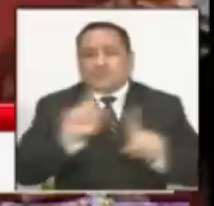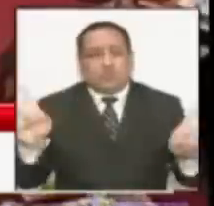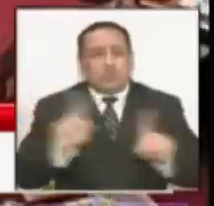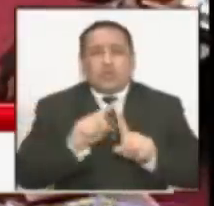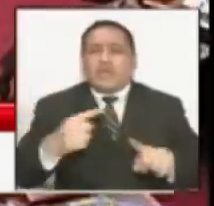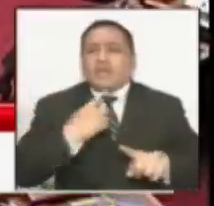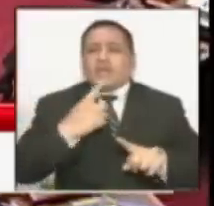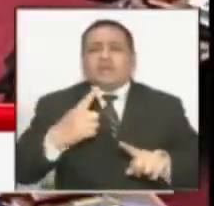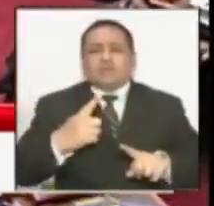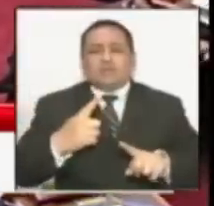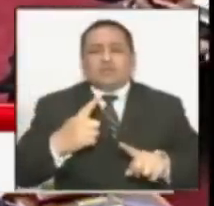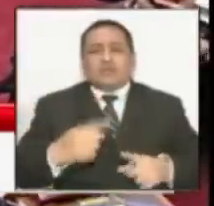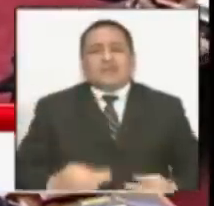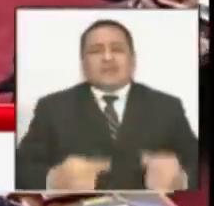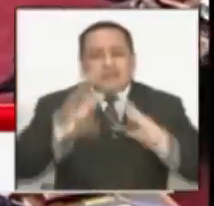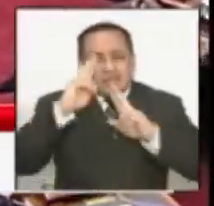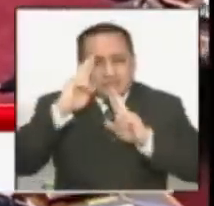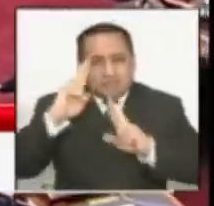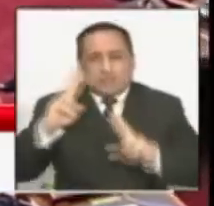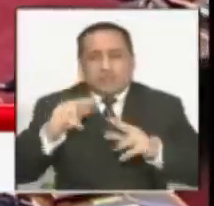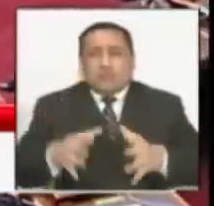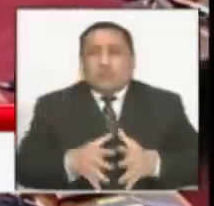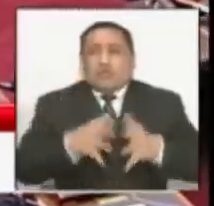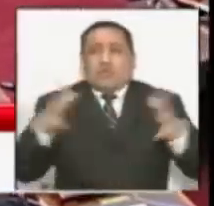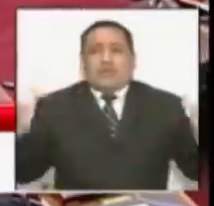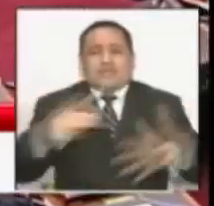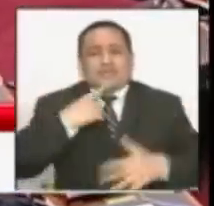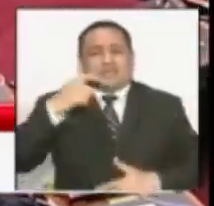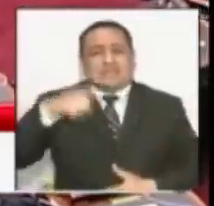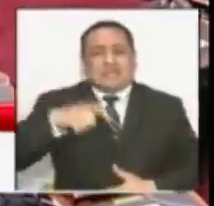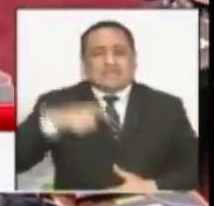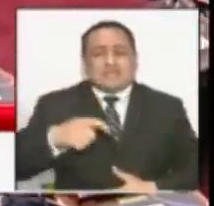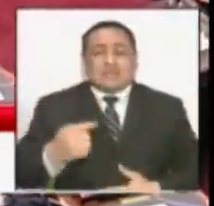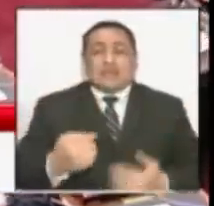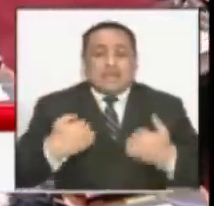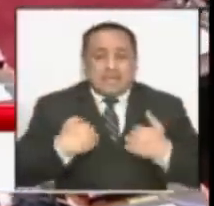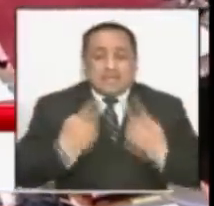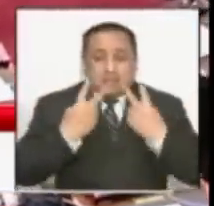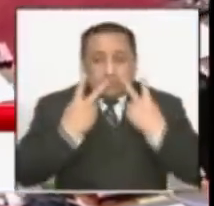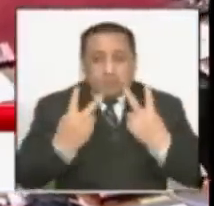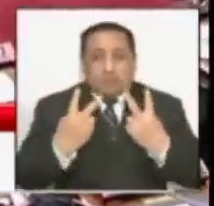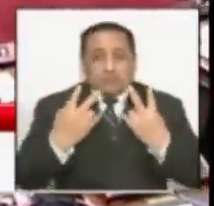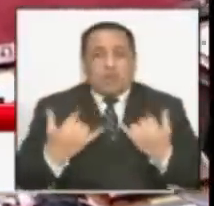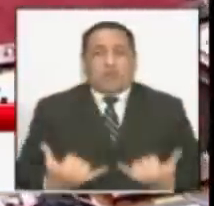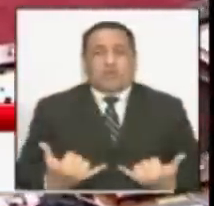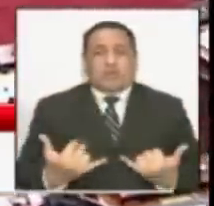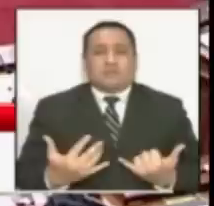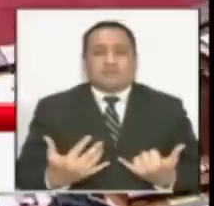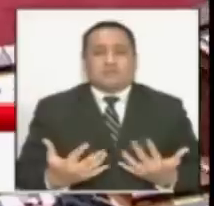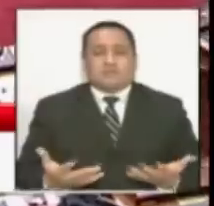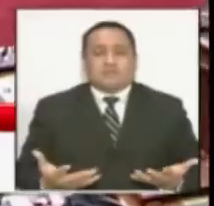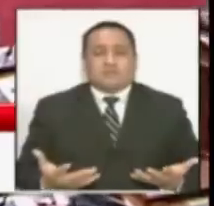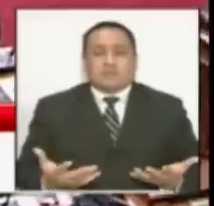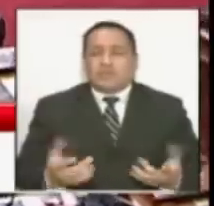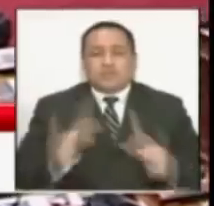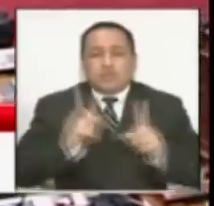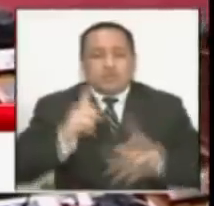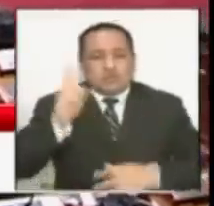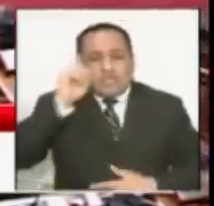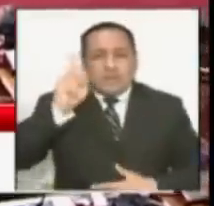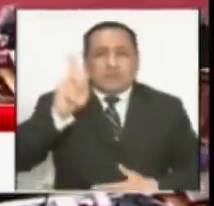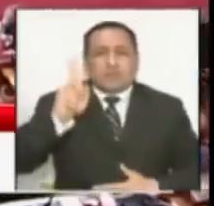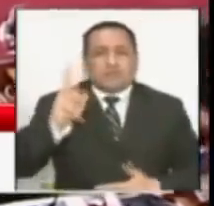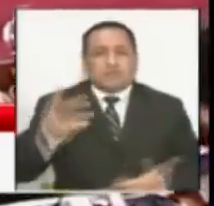estado a la altura de los grandes desafíos que hemos y estamos enfrentando. No hemos sabido